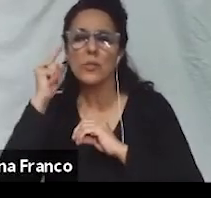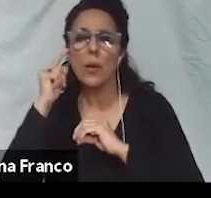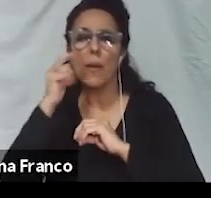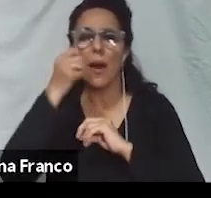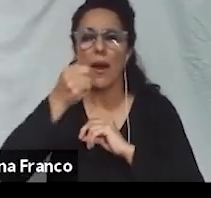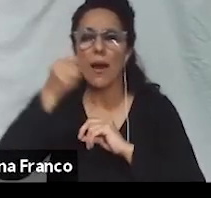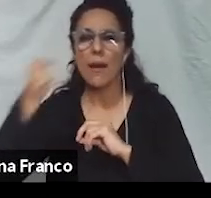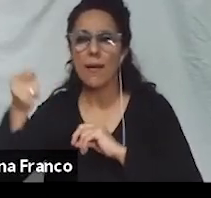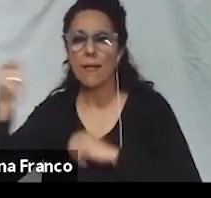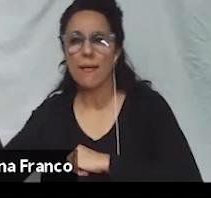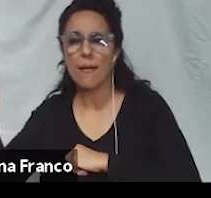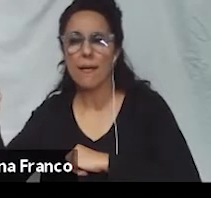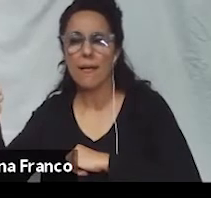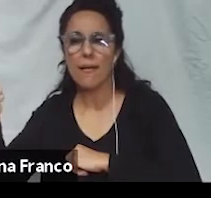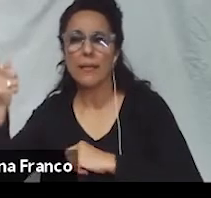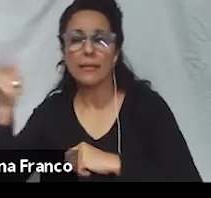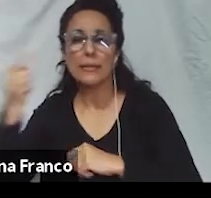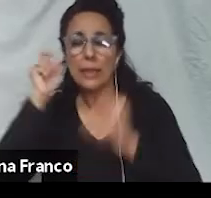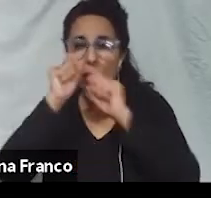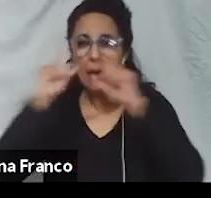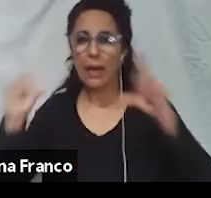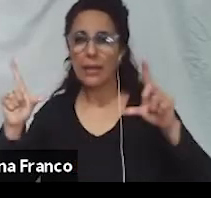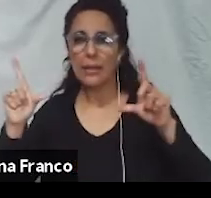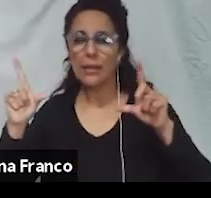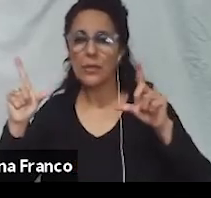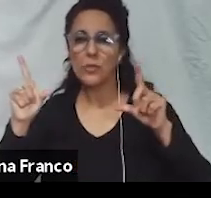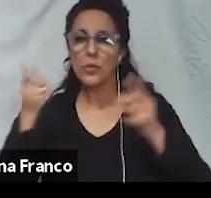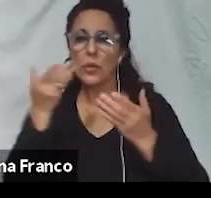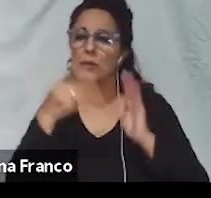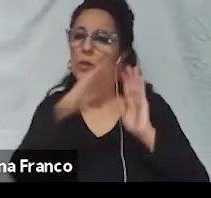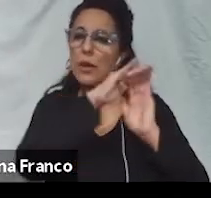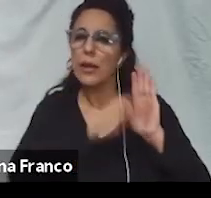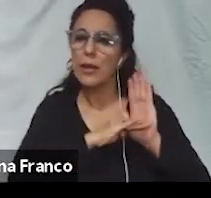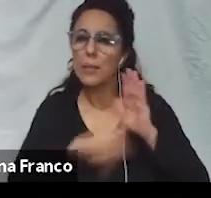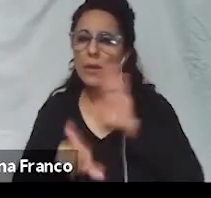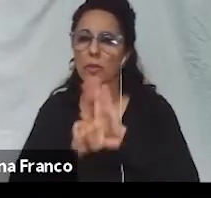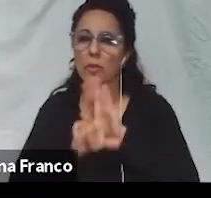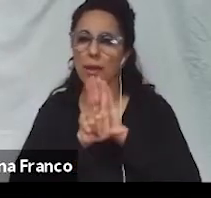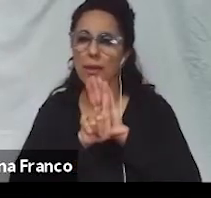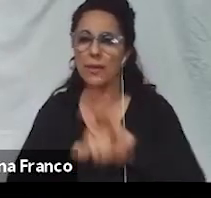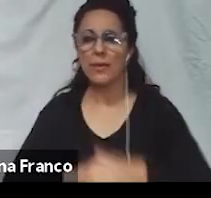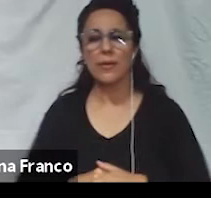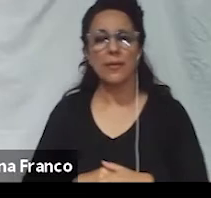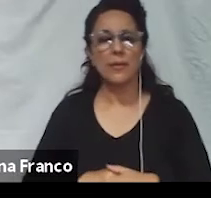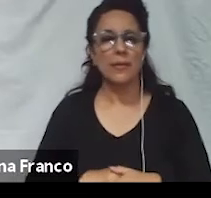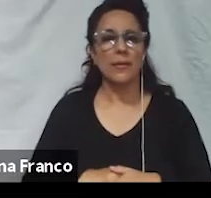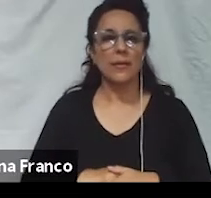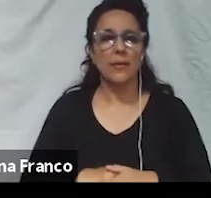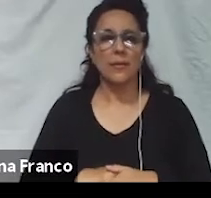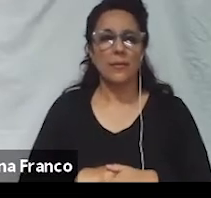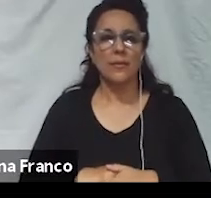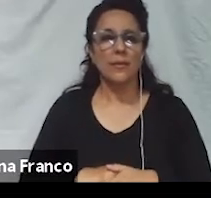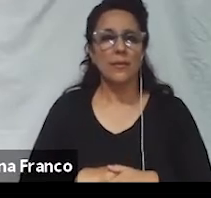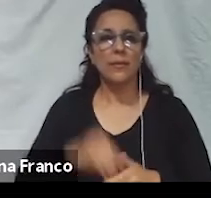del nivel 3A. Entonces vamos a tener que prestar especial atención a esos requerimientos de la ley. Bueno, también